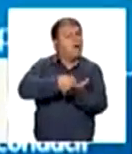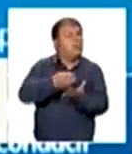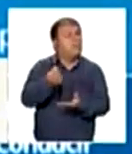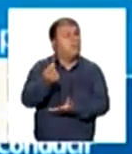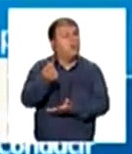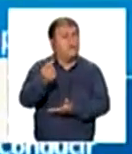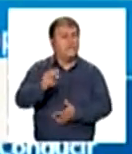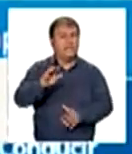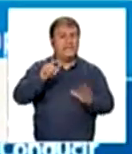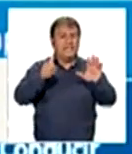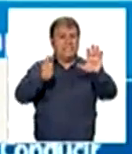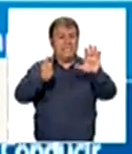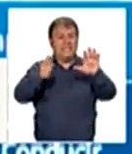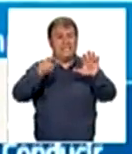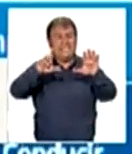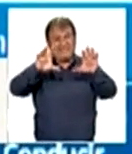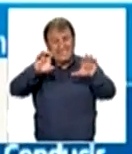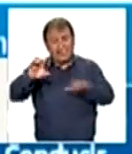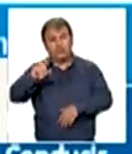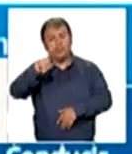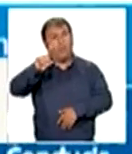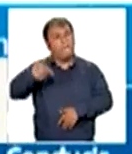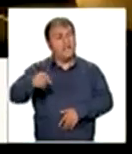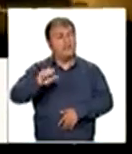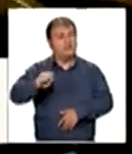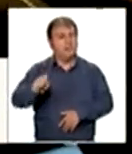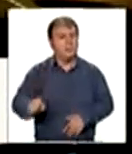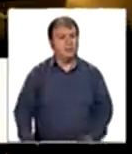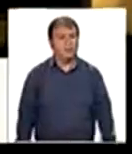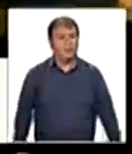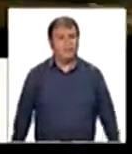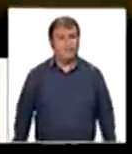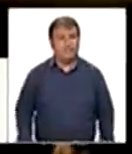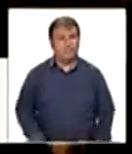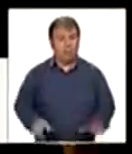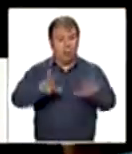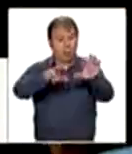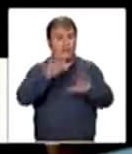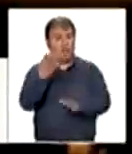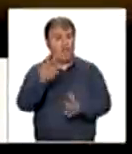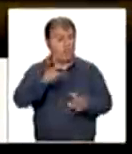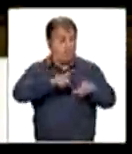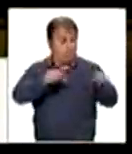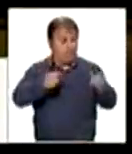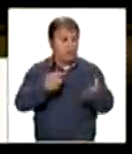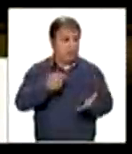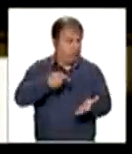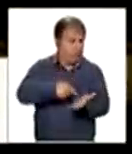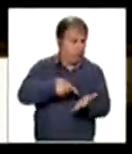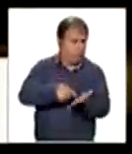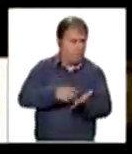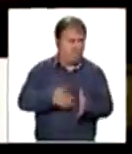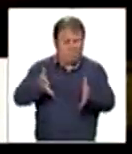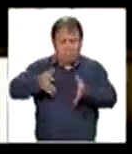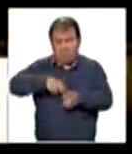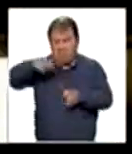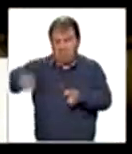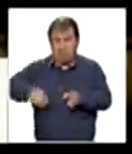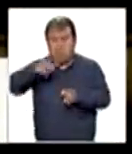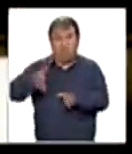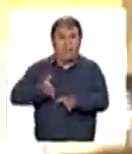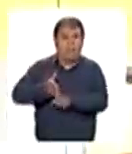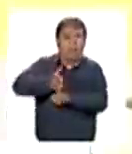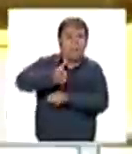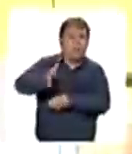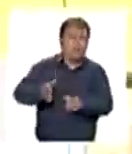es de 601 mil soles. Con 84 papeletas en su haber, deja a los pasajeros a mitad de la pista